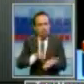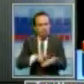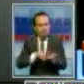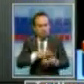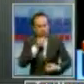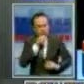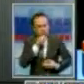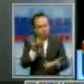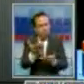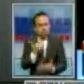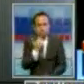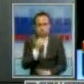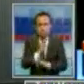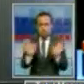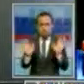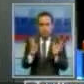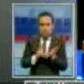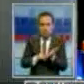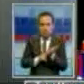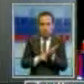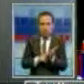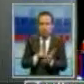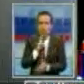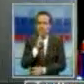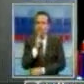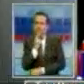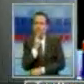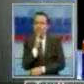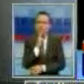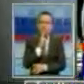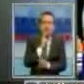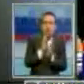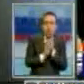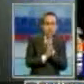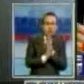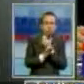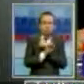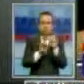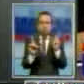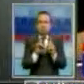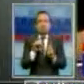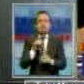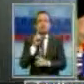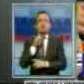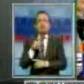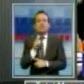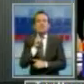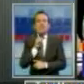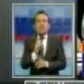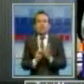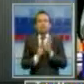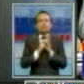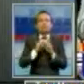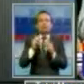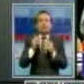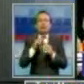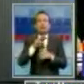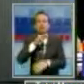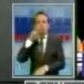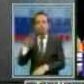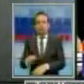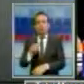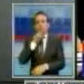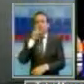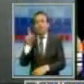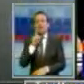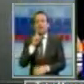son. Tan simple como eso. No estar con acuerdos ocultos. Paso al costado, paso atrás. ¿Quiénes tienen que dar pasos adelante en la concertación? ¿Cuáles son